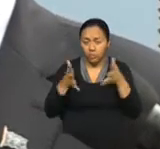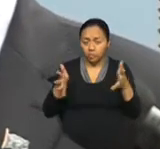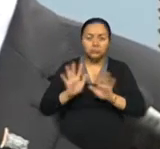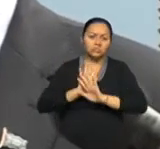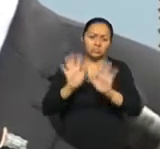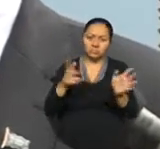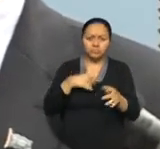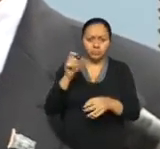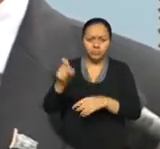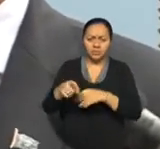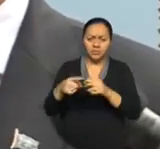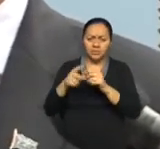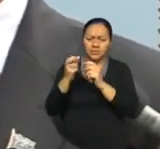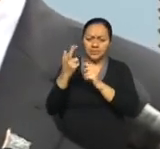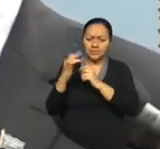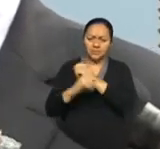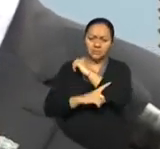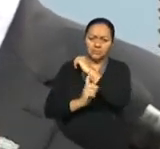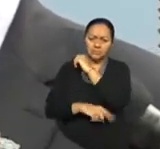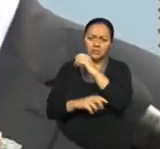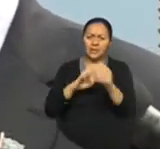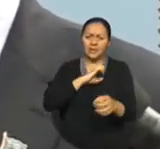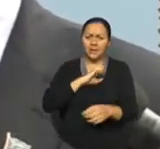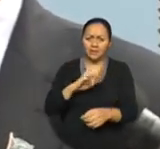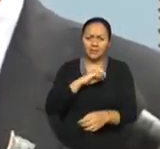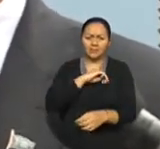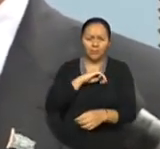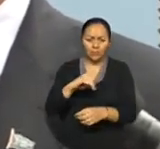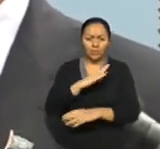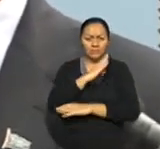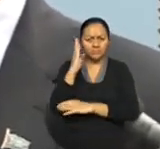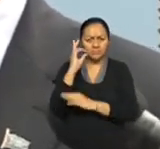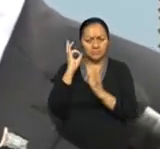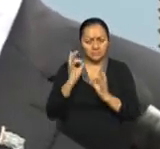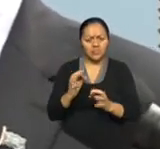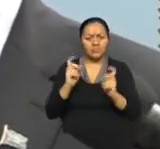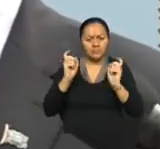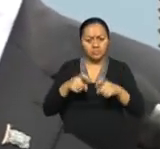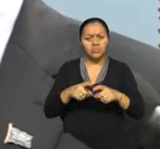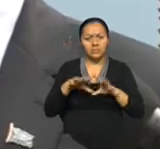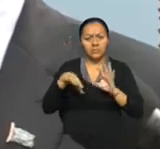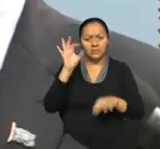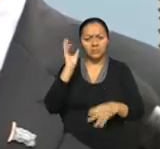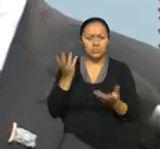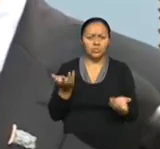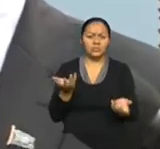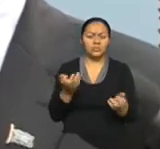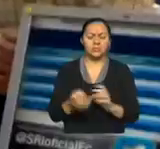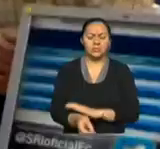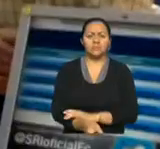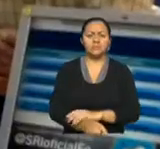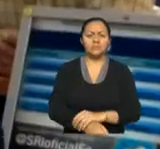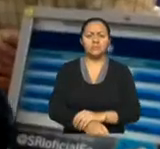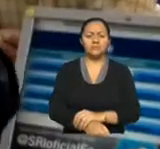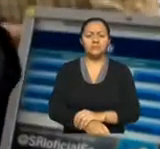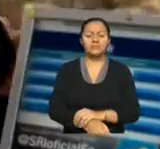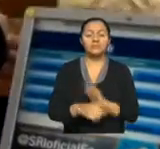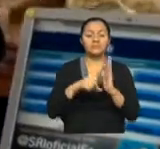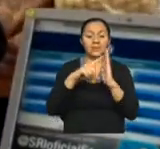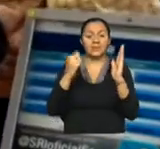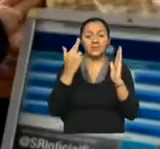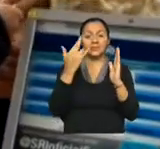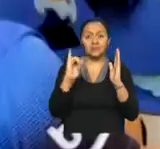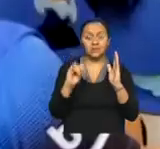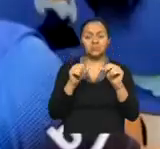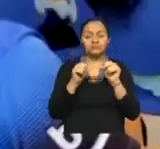de inconductas al margen de la ley, al margen de la ética, de la moral, van a ser descubiertos tarde o temprano. El SRI es